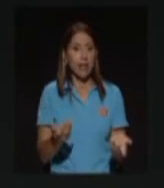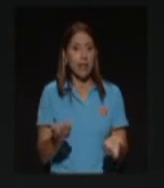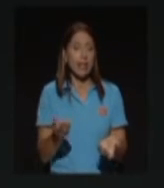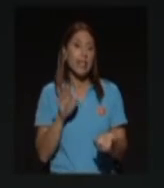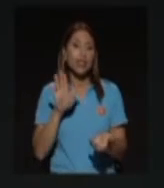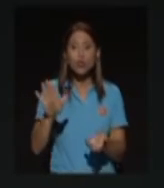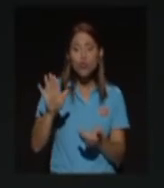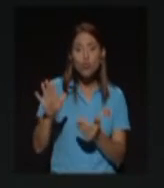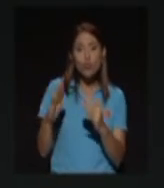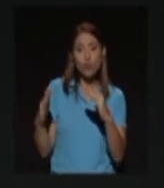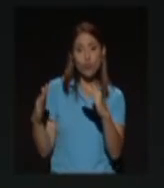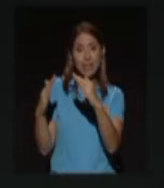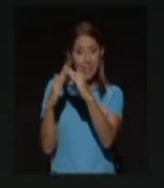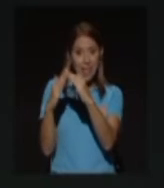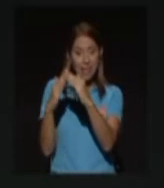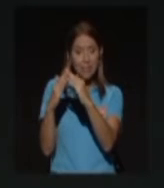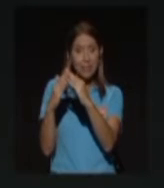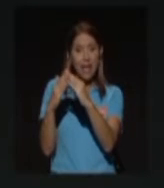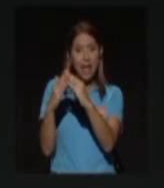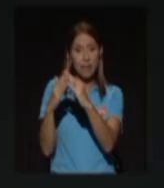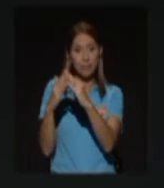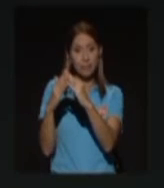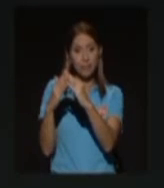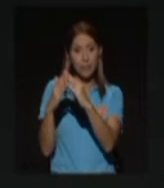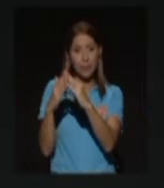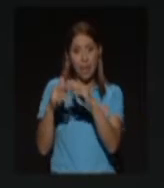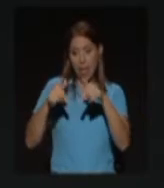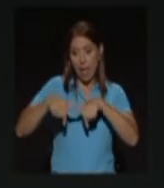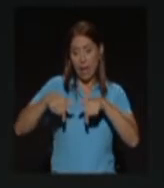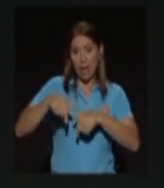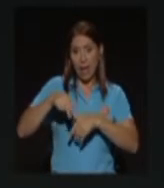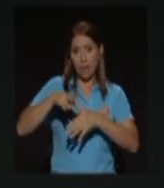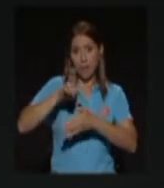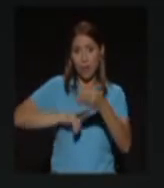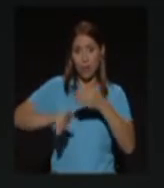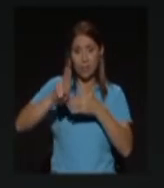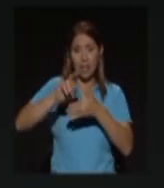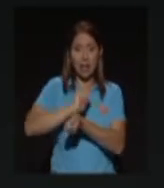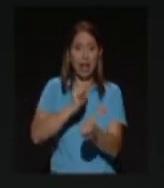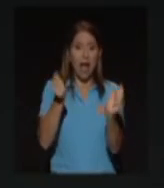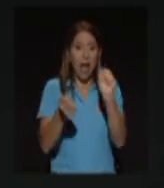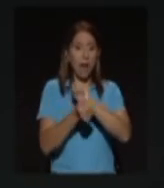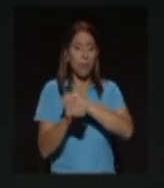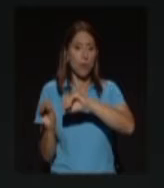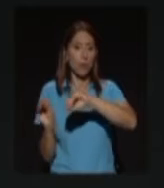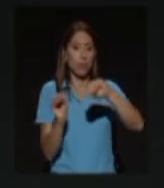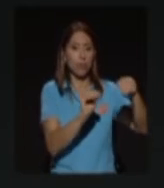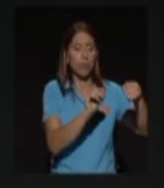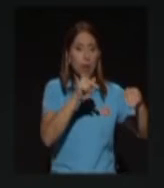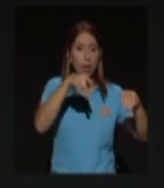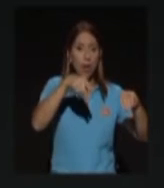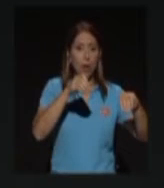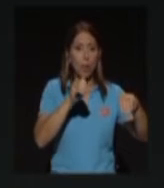cambiar su residencia de este ámbito a el Potomac. Allá está la sede